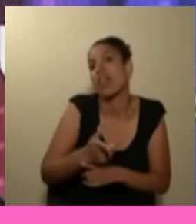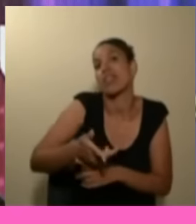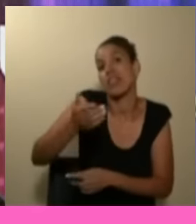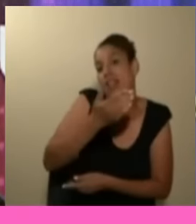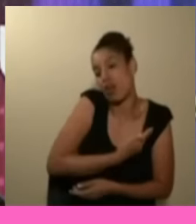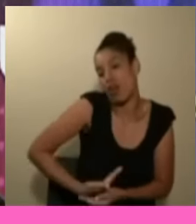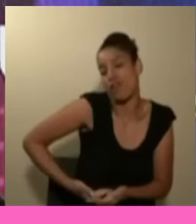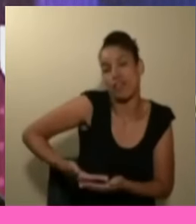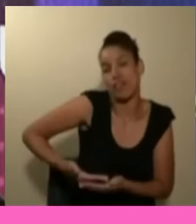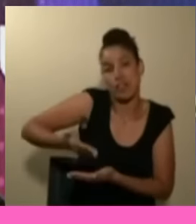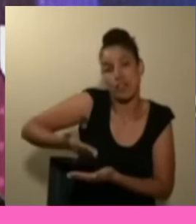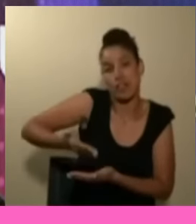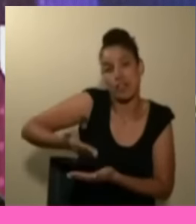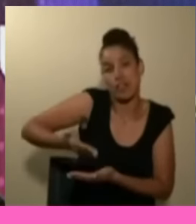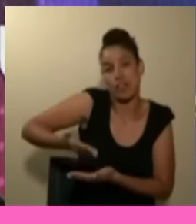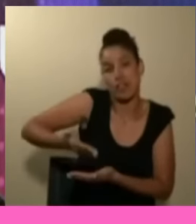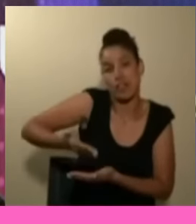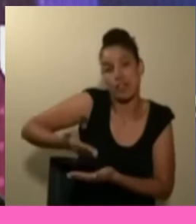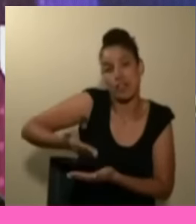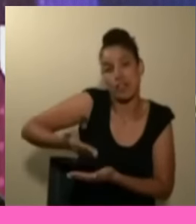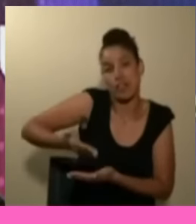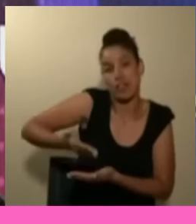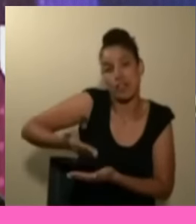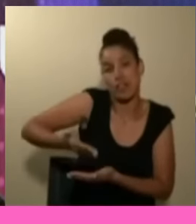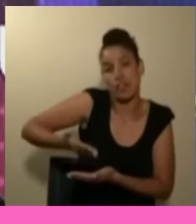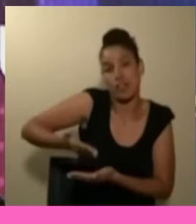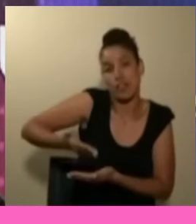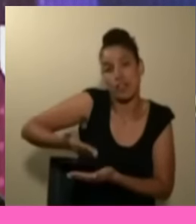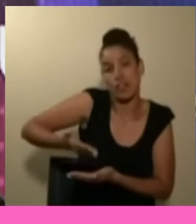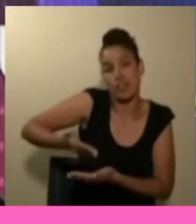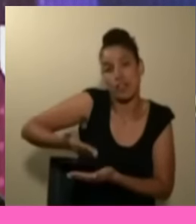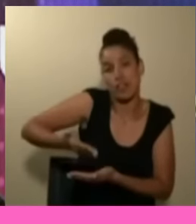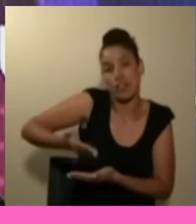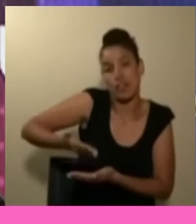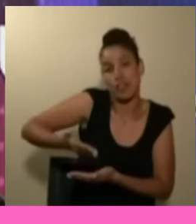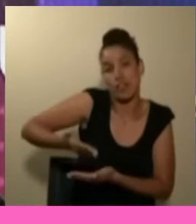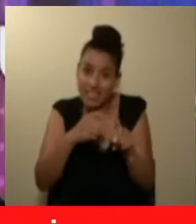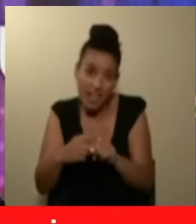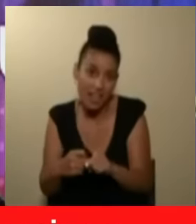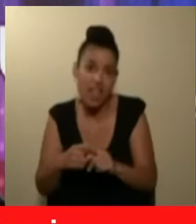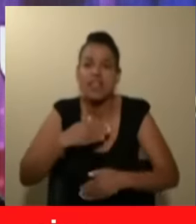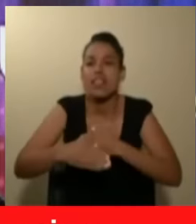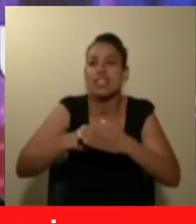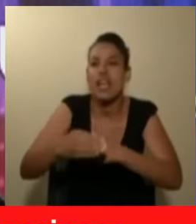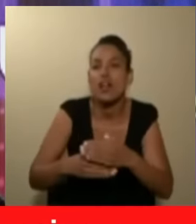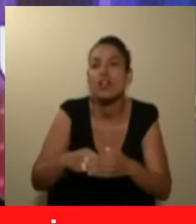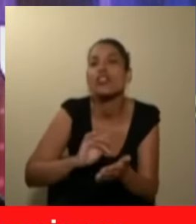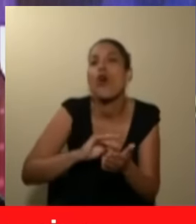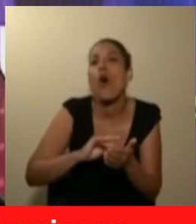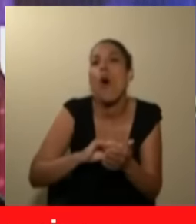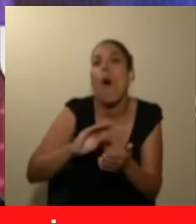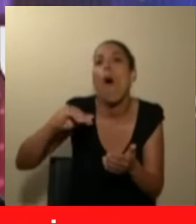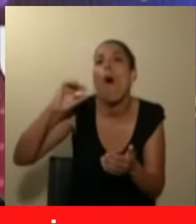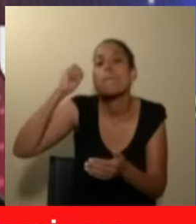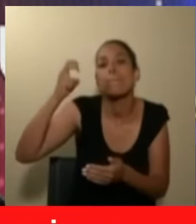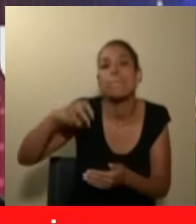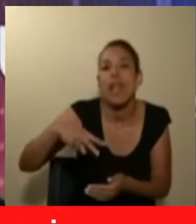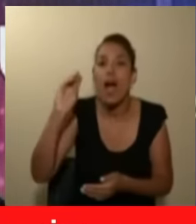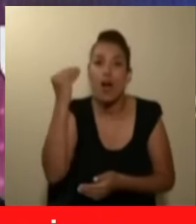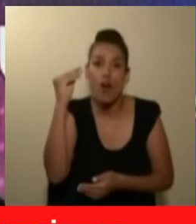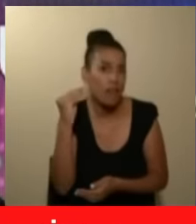anterior. Recorta el Fondo de Garantía de Alquileres, no desarrolla el Plan Jóvenes, no apoya las cooperativas,